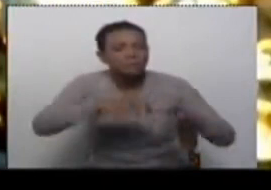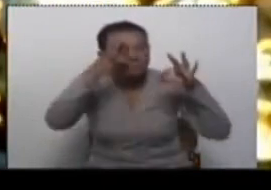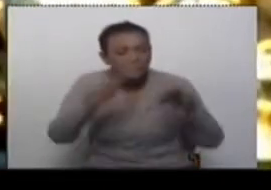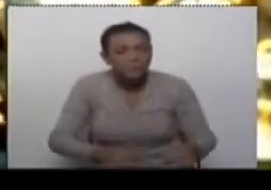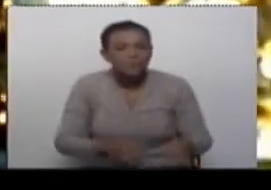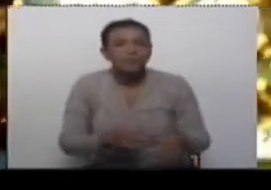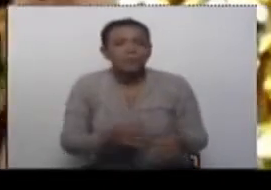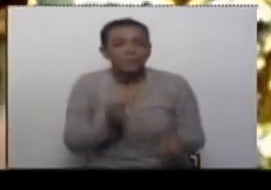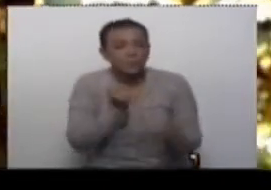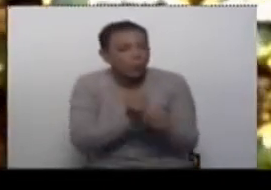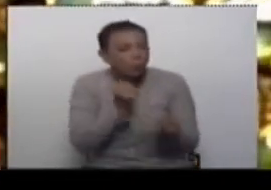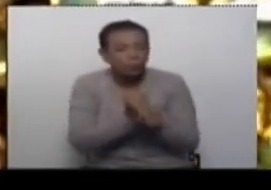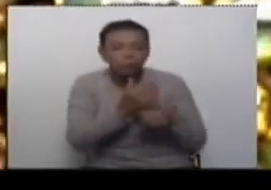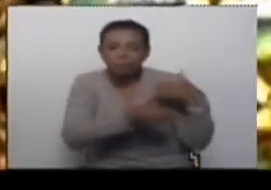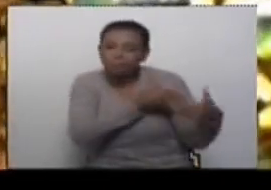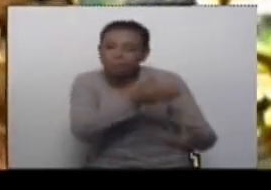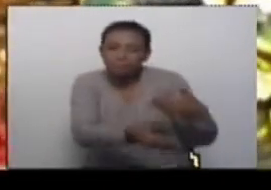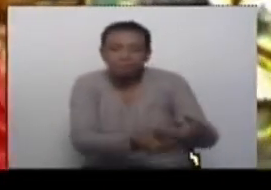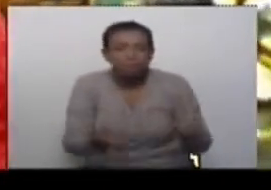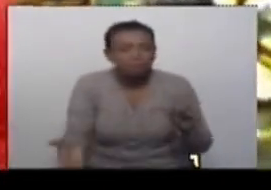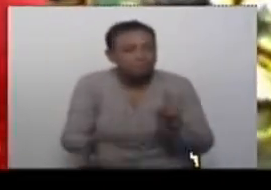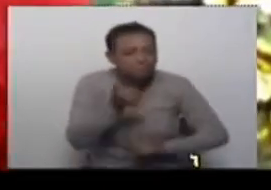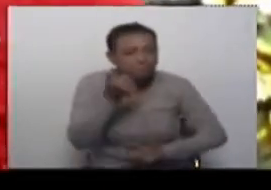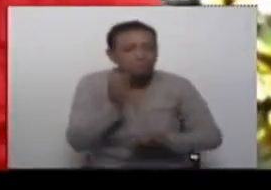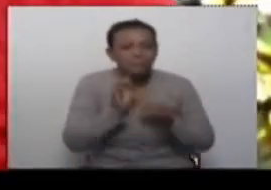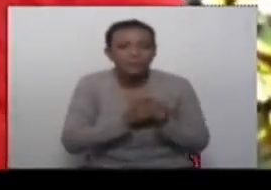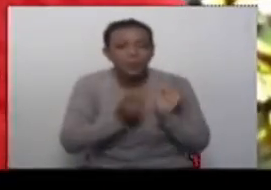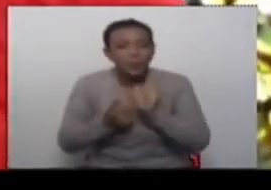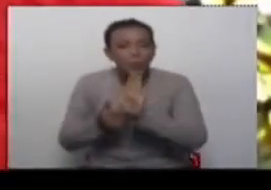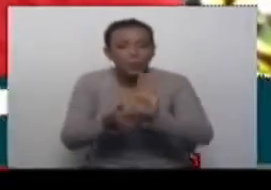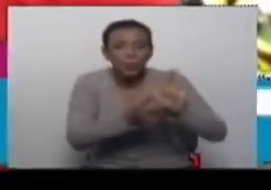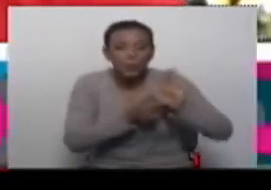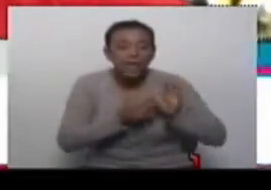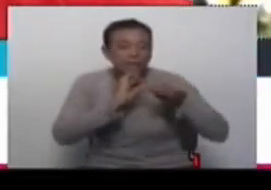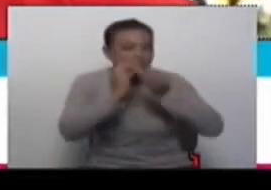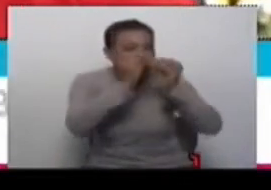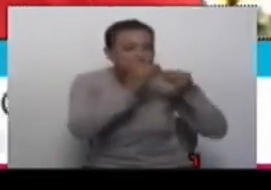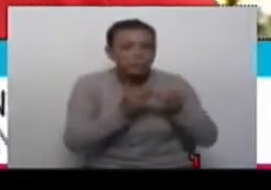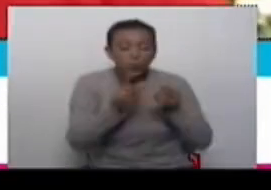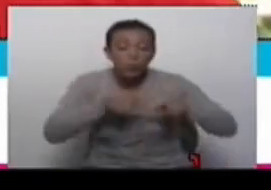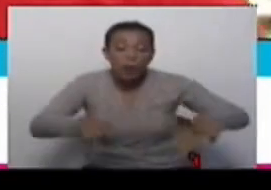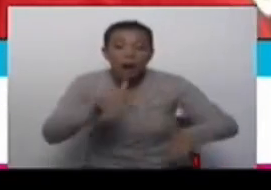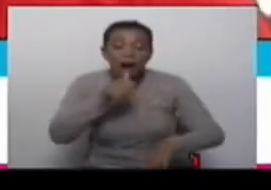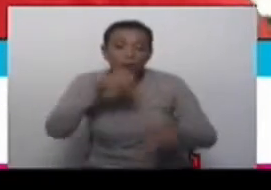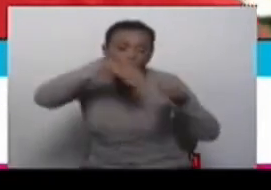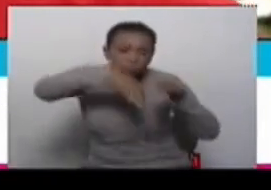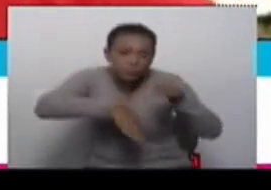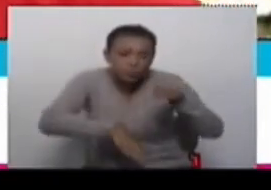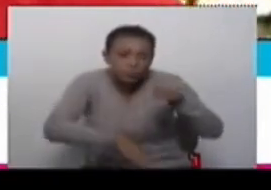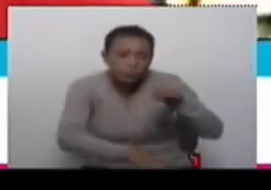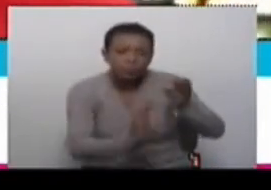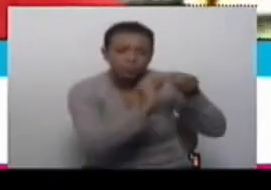ratificar todo el proceso que se ha venido haciendo en cuanto a la rehabilitación de un pozo, el cual